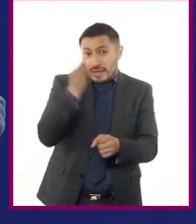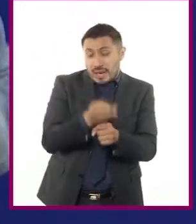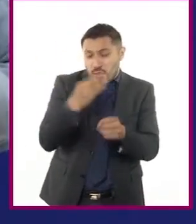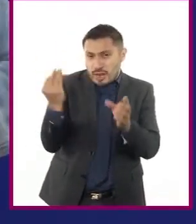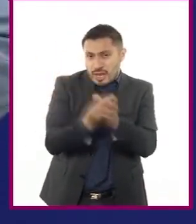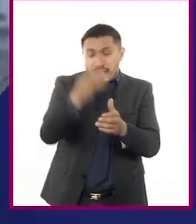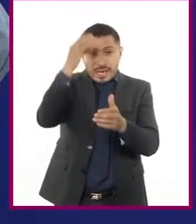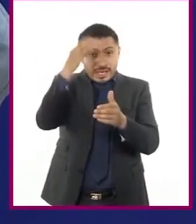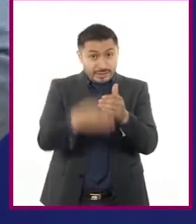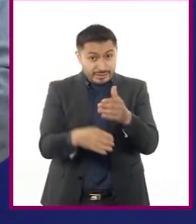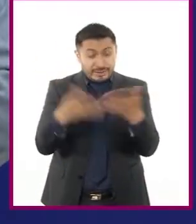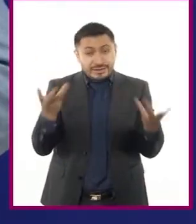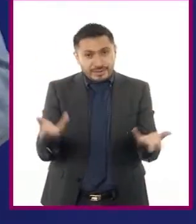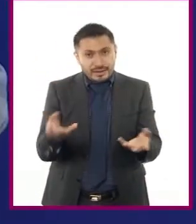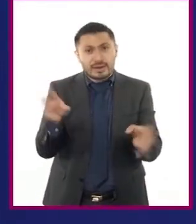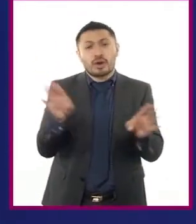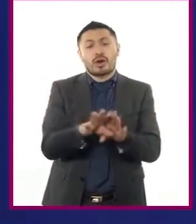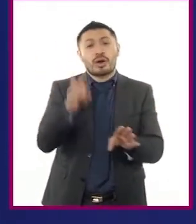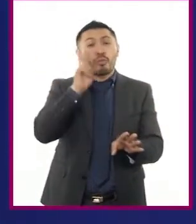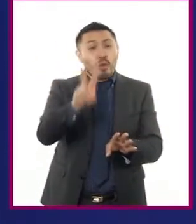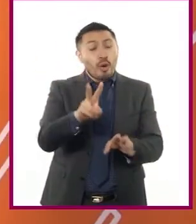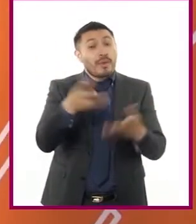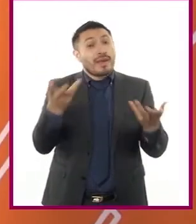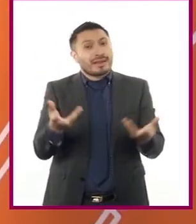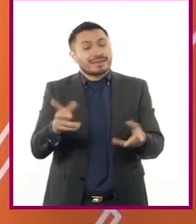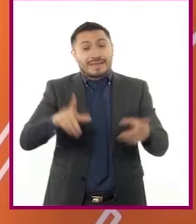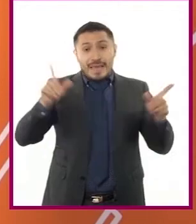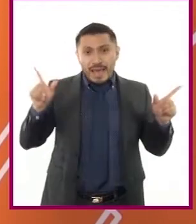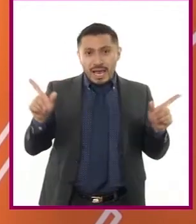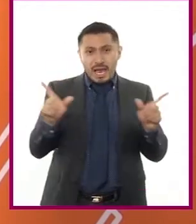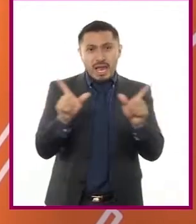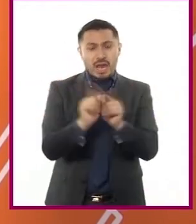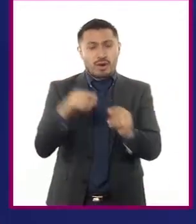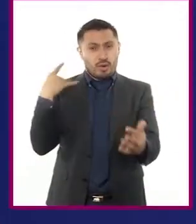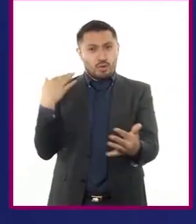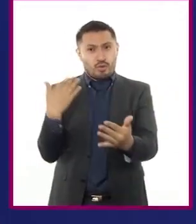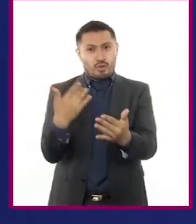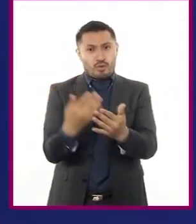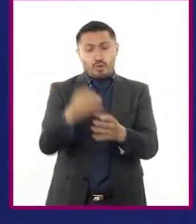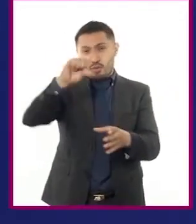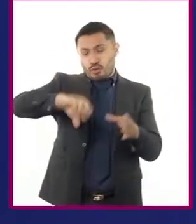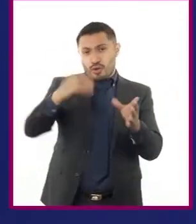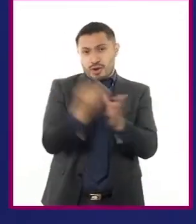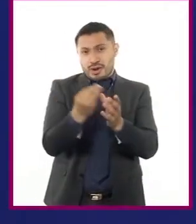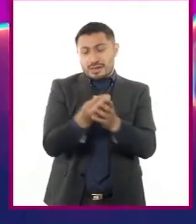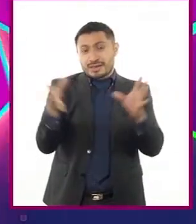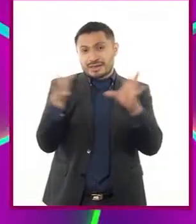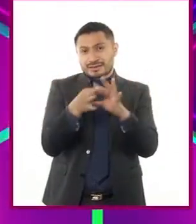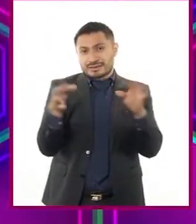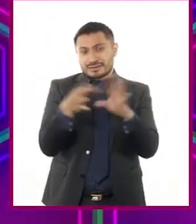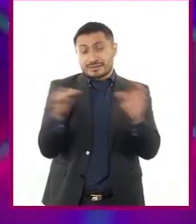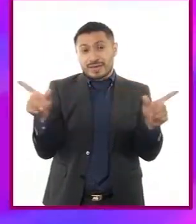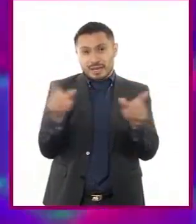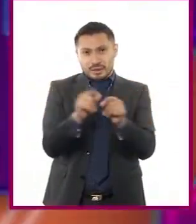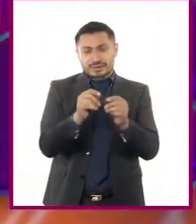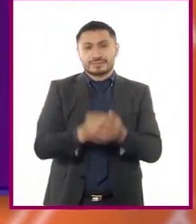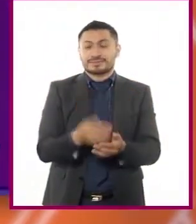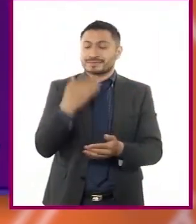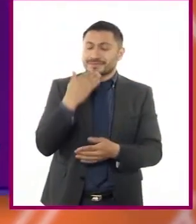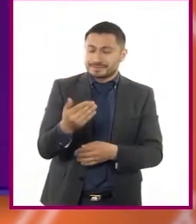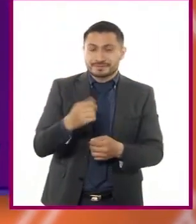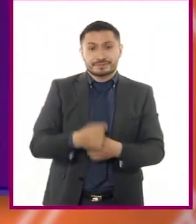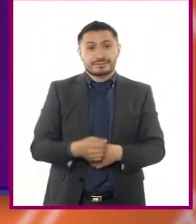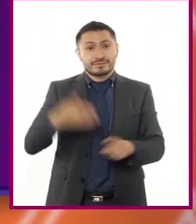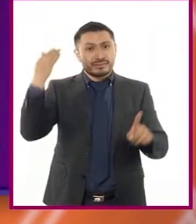esta sesión. ¿Qué le parece, maestro Jorge, si recapitulamos lo que hemos visto hasta ahora? Con gusto, Leslie. Nuestro